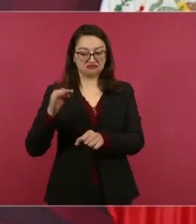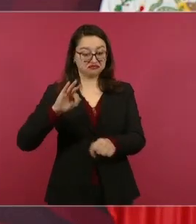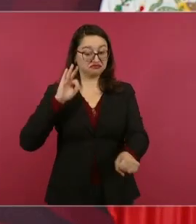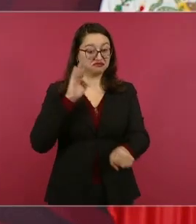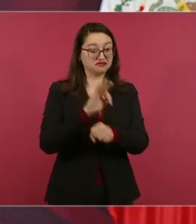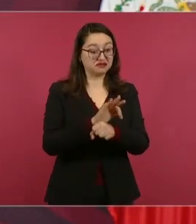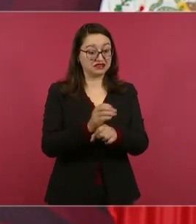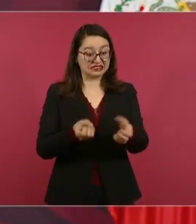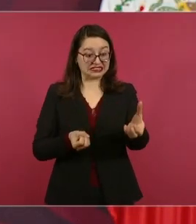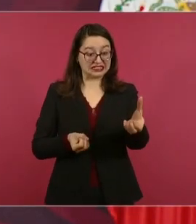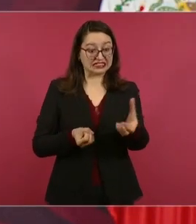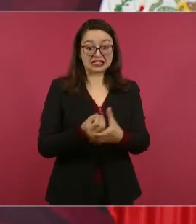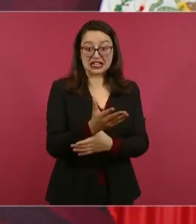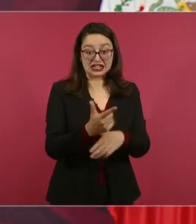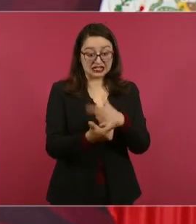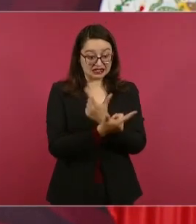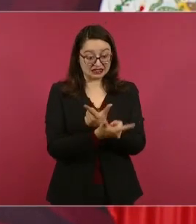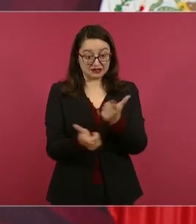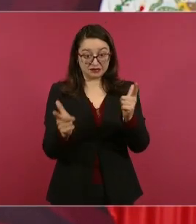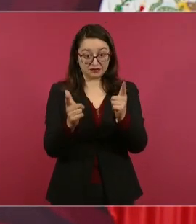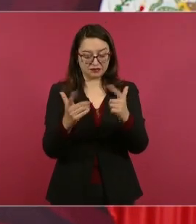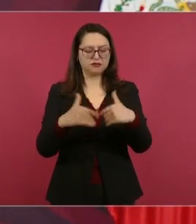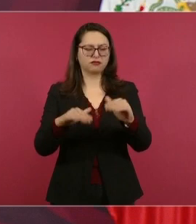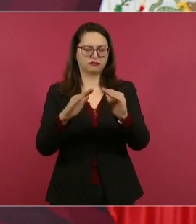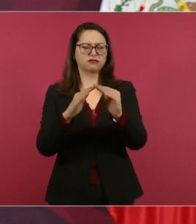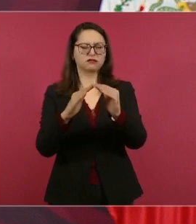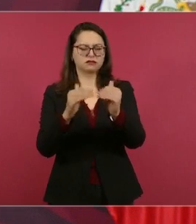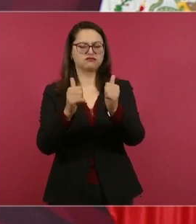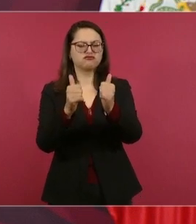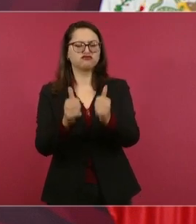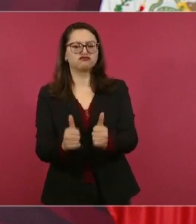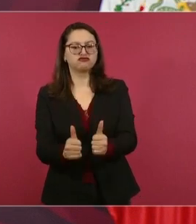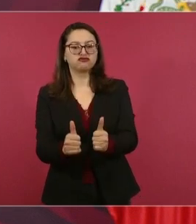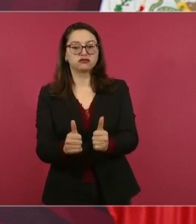pero él argumentó a favor